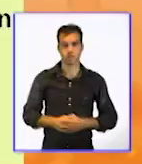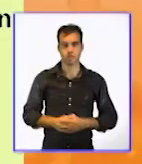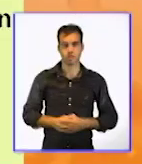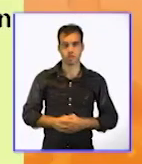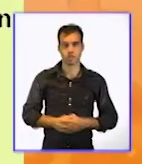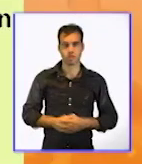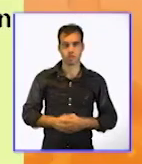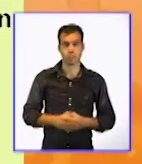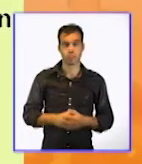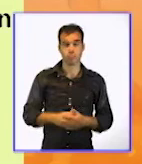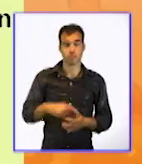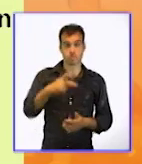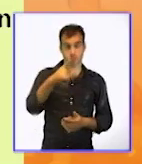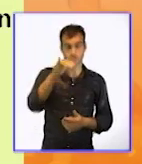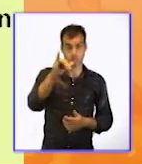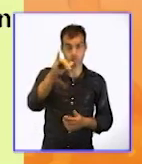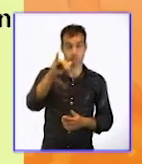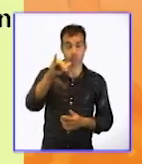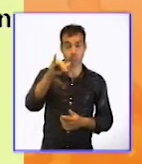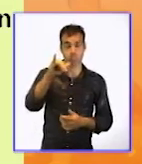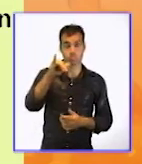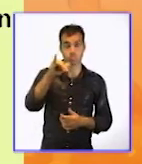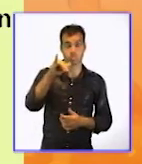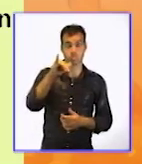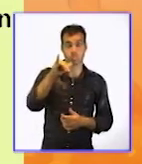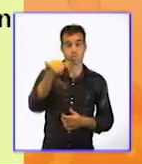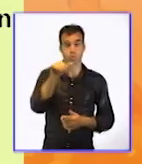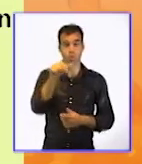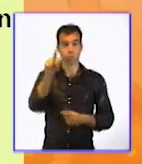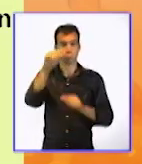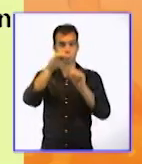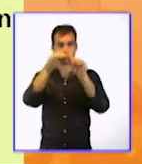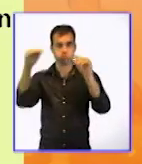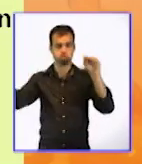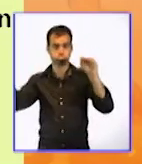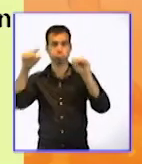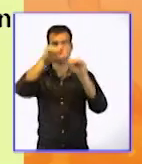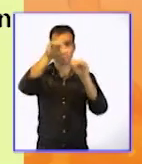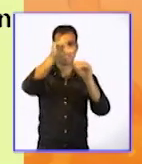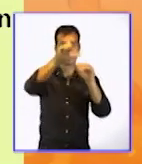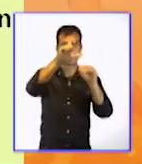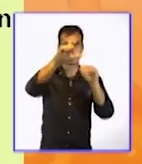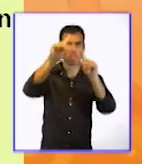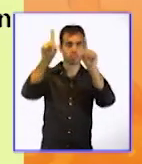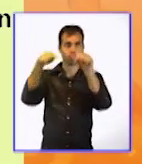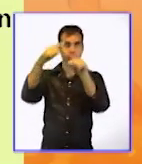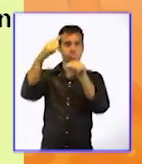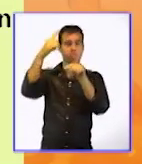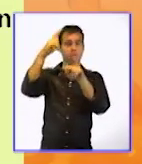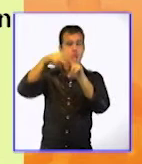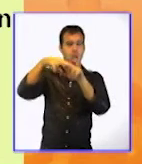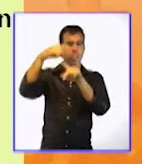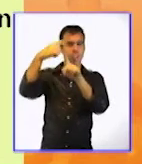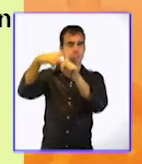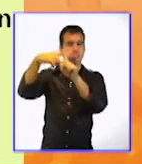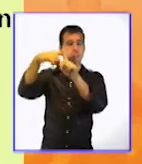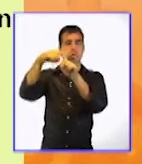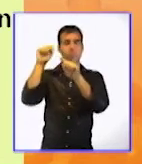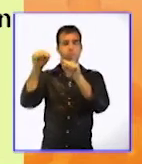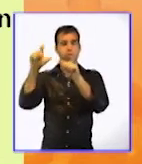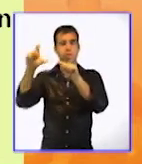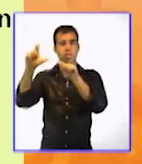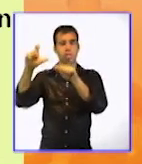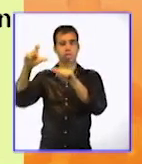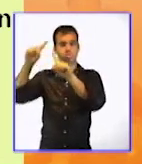decir, la KI. Quedaría la KI igual a los productos de la concentración de los reaccionantes sobre la concentración